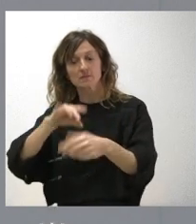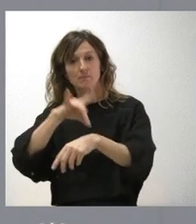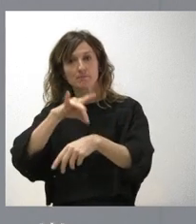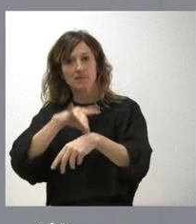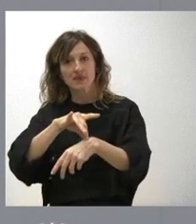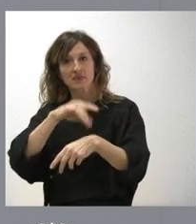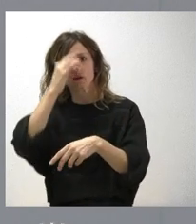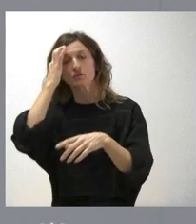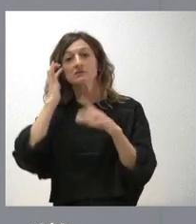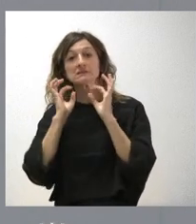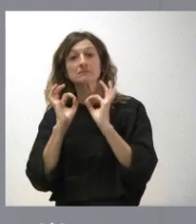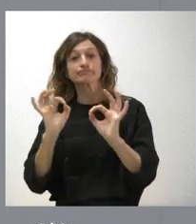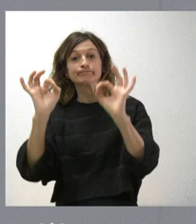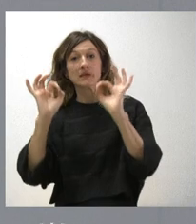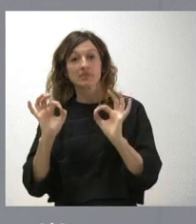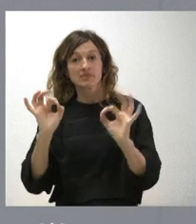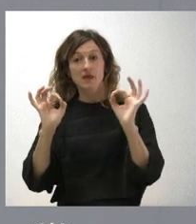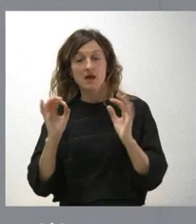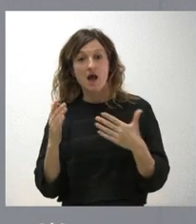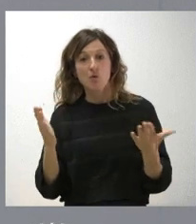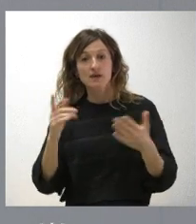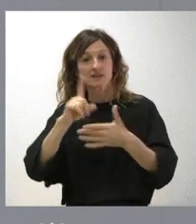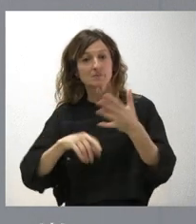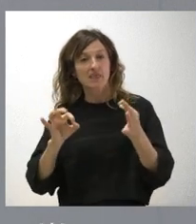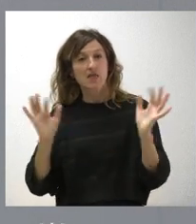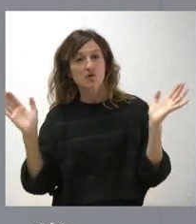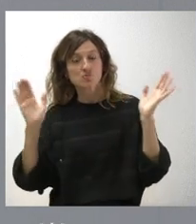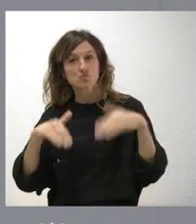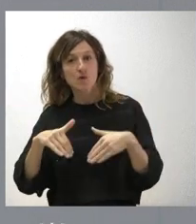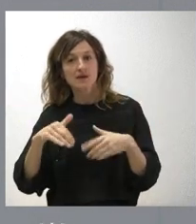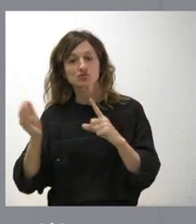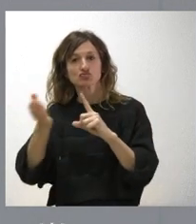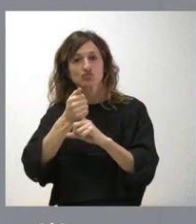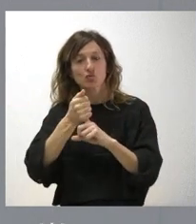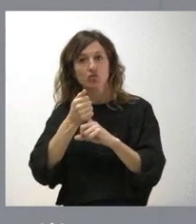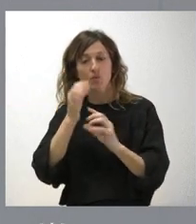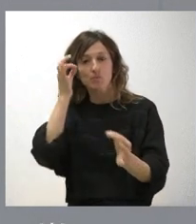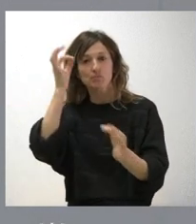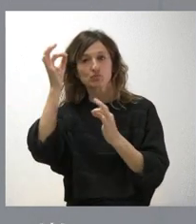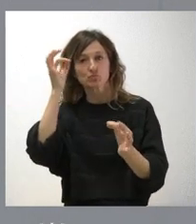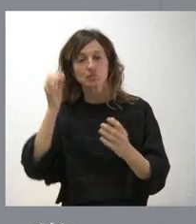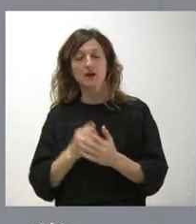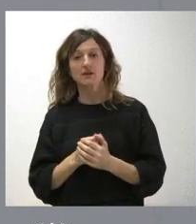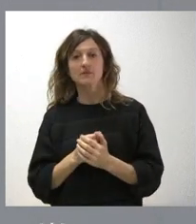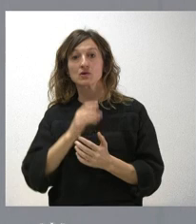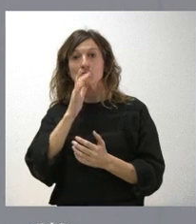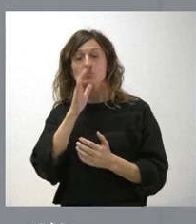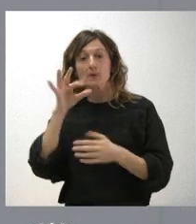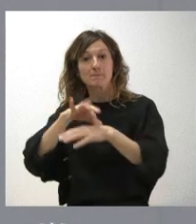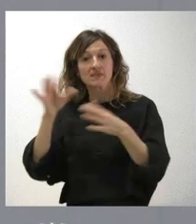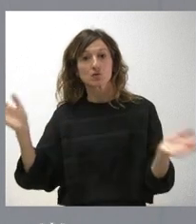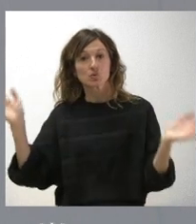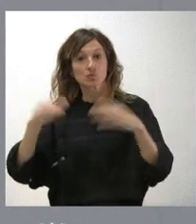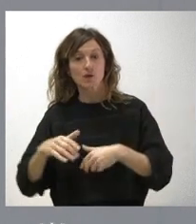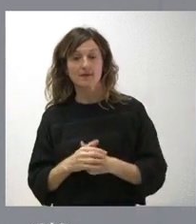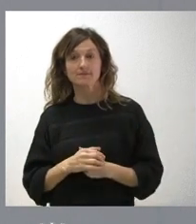carácter excepcional que aún no atendiendo la especialidad dan una solución de un problema porque la alternativa es no disponer de médico y